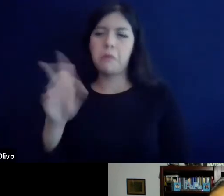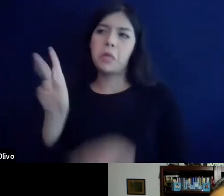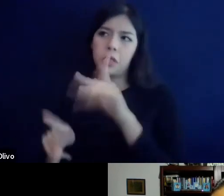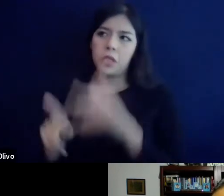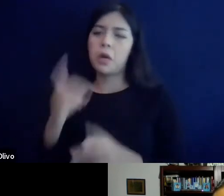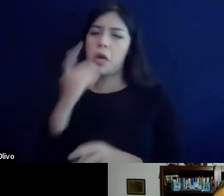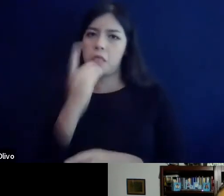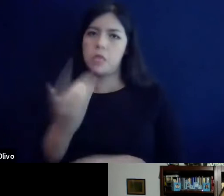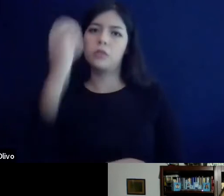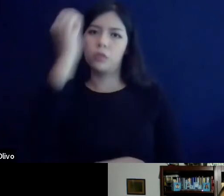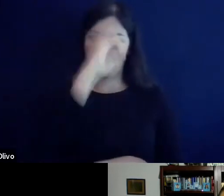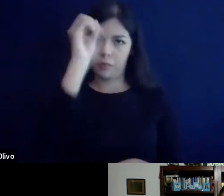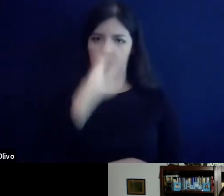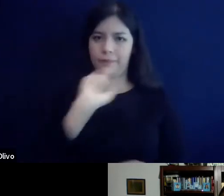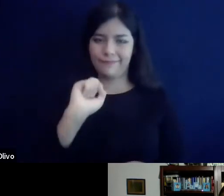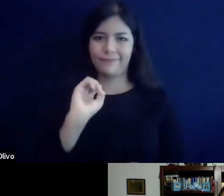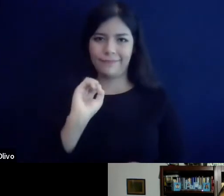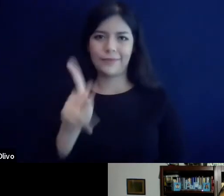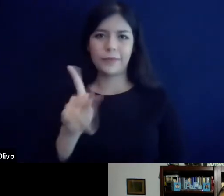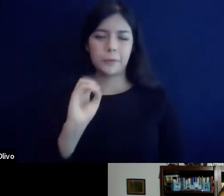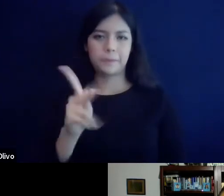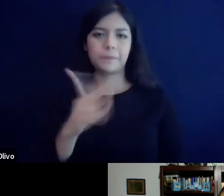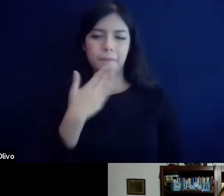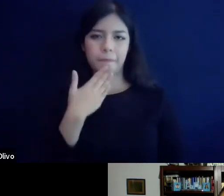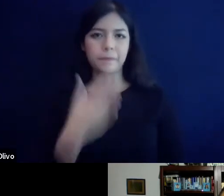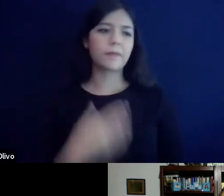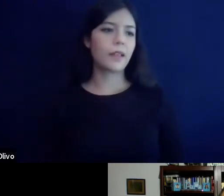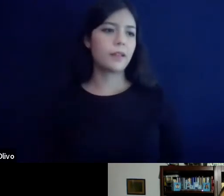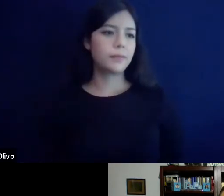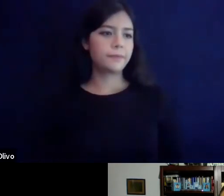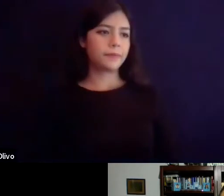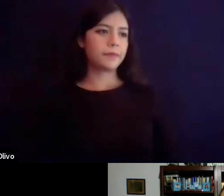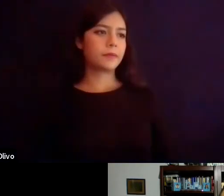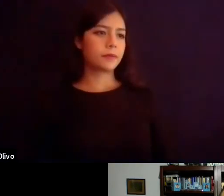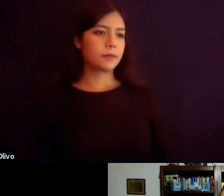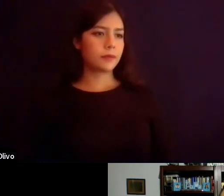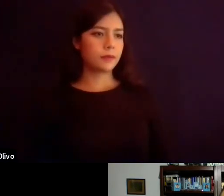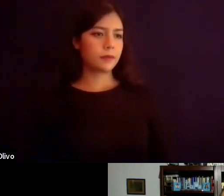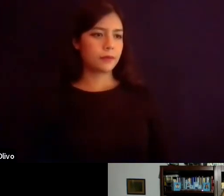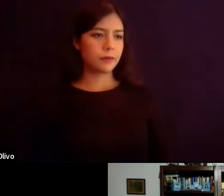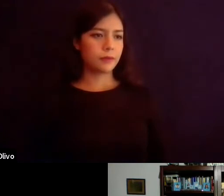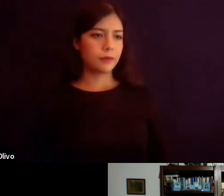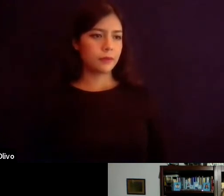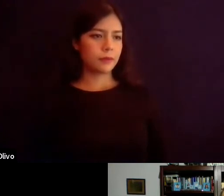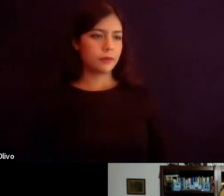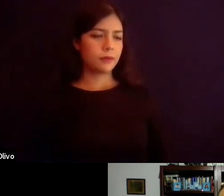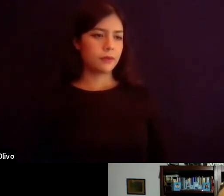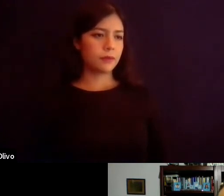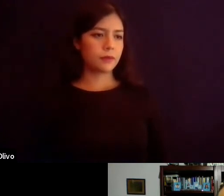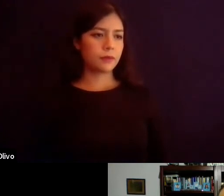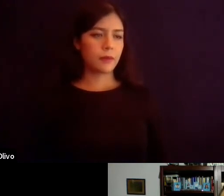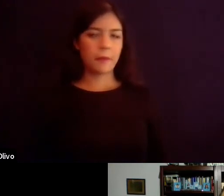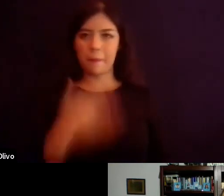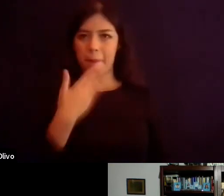diálogo, ¿sí? Muy bien, gracias. Muy bien. Muchas gracias, maestra. No, de nada. Entonces, pues ahora le vamos a dar